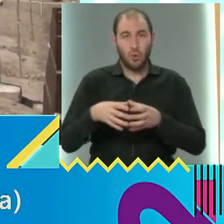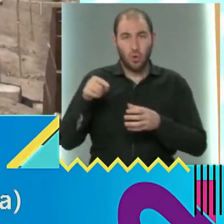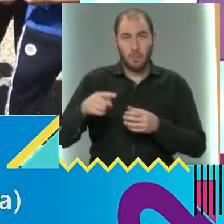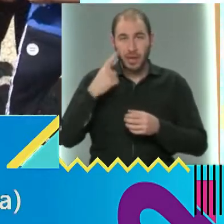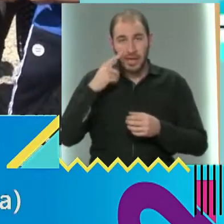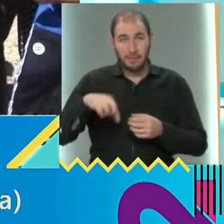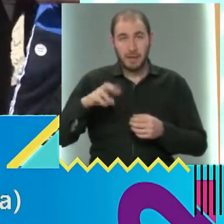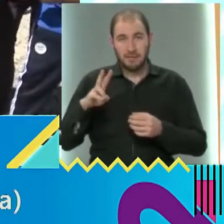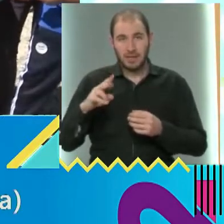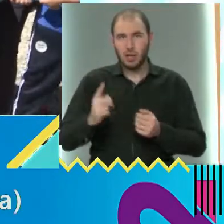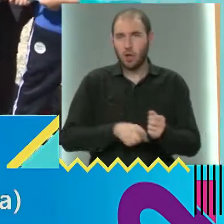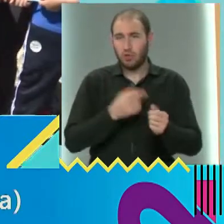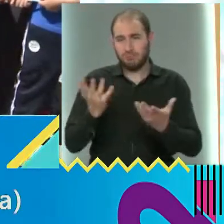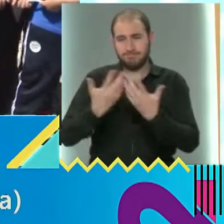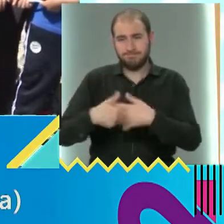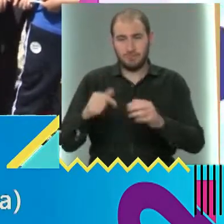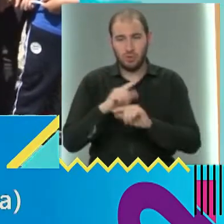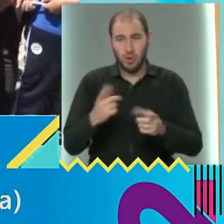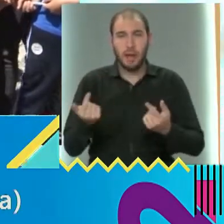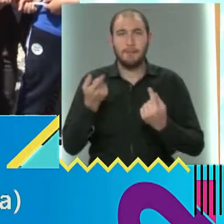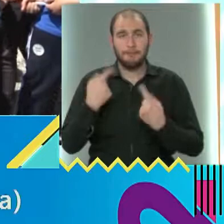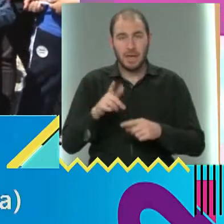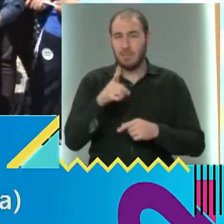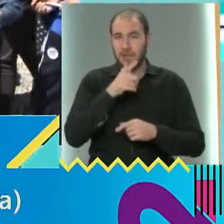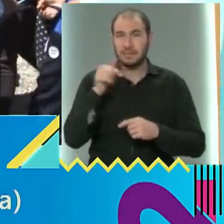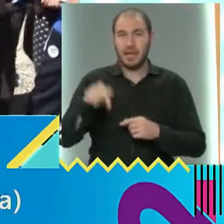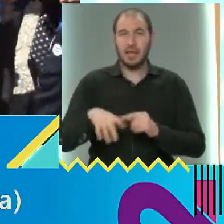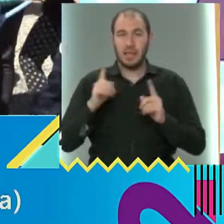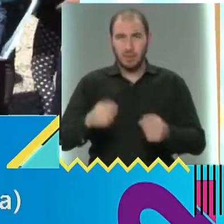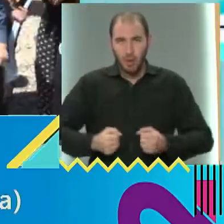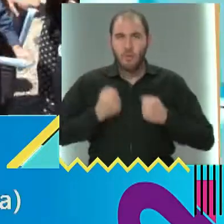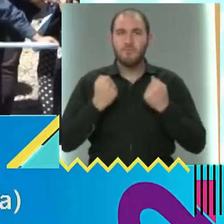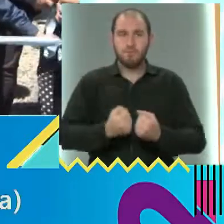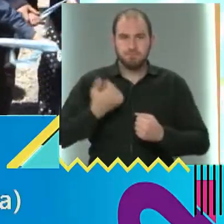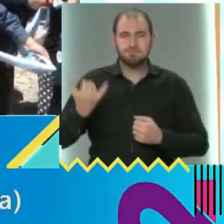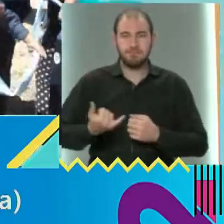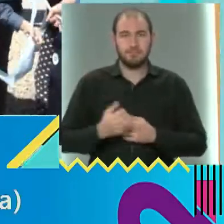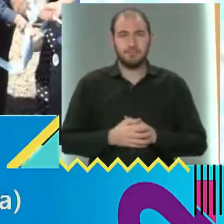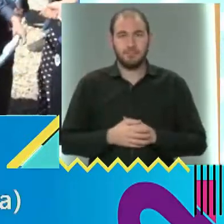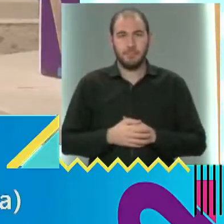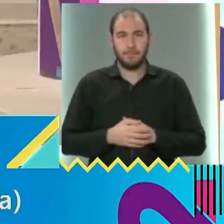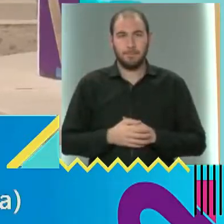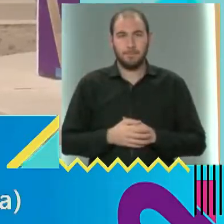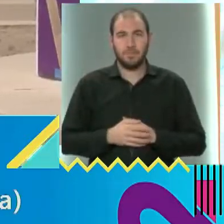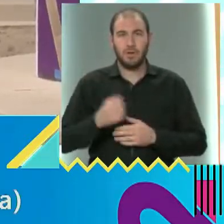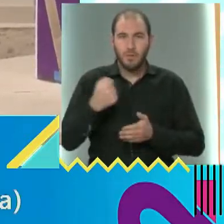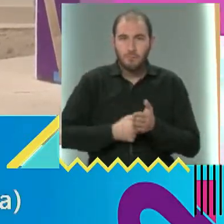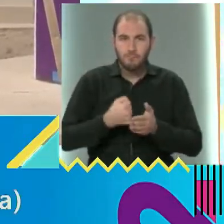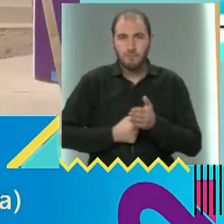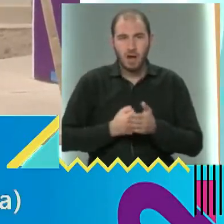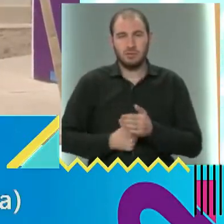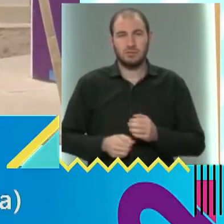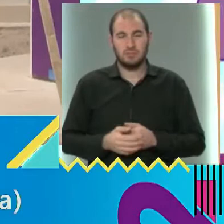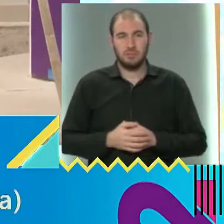el IPB no está acostumbrado a involucrarse, pero entendiendo también que ahí existe un alto potencial y que con esfuerzo y